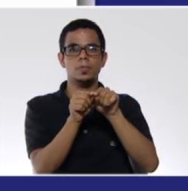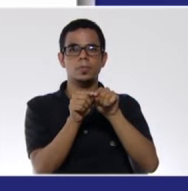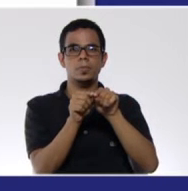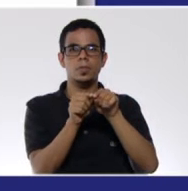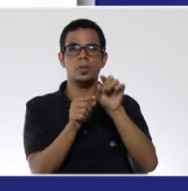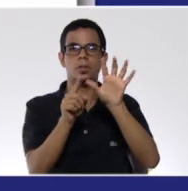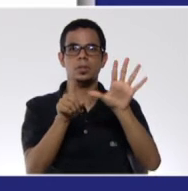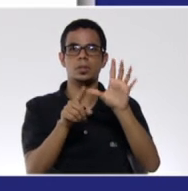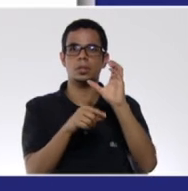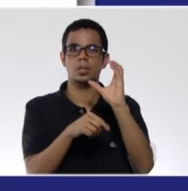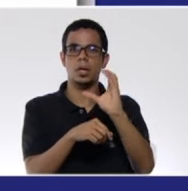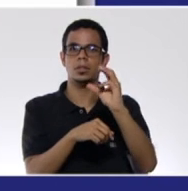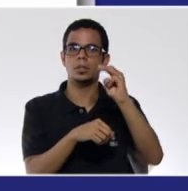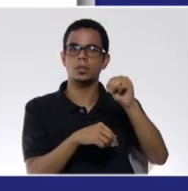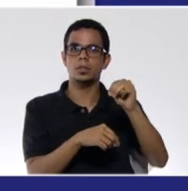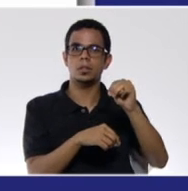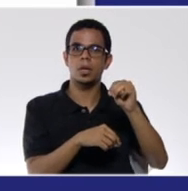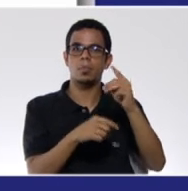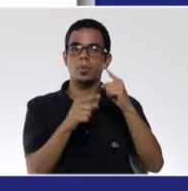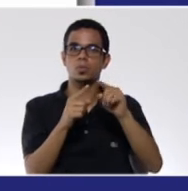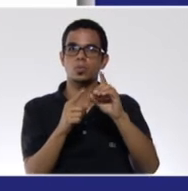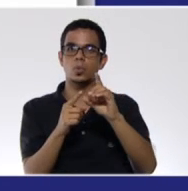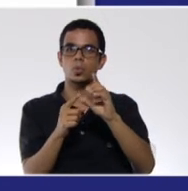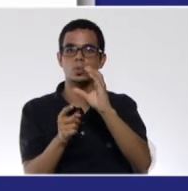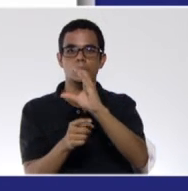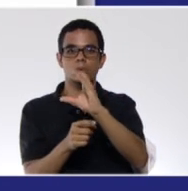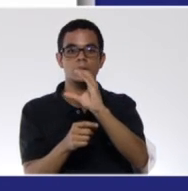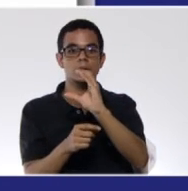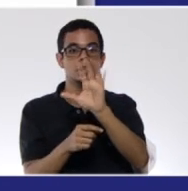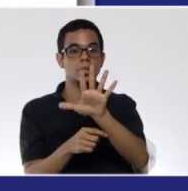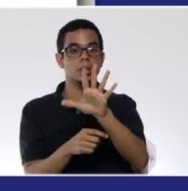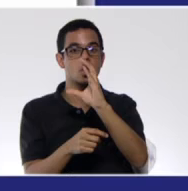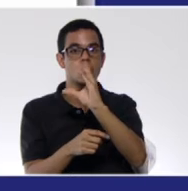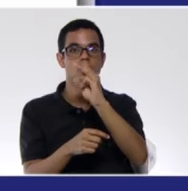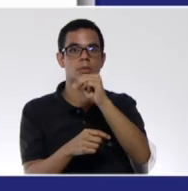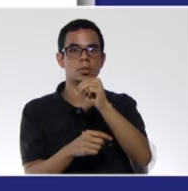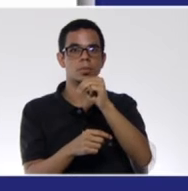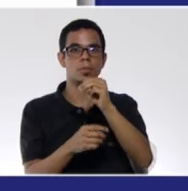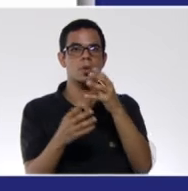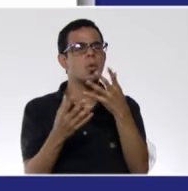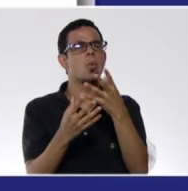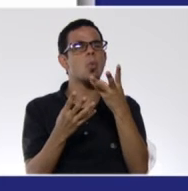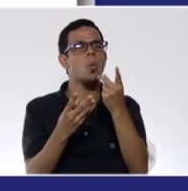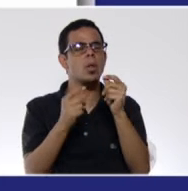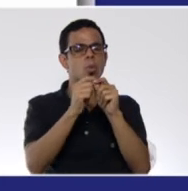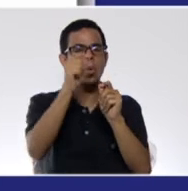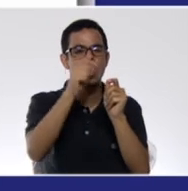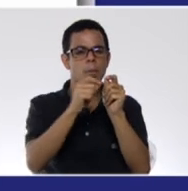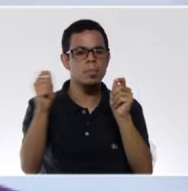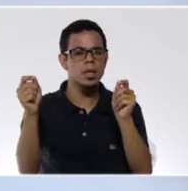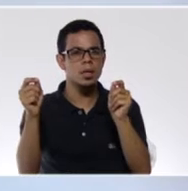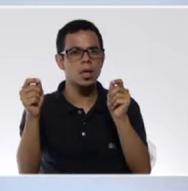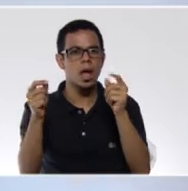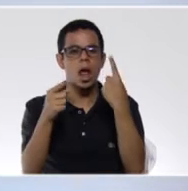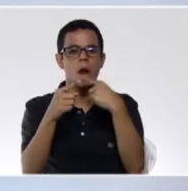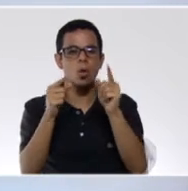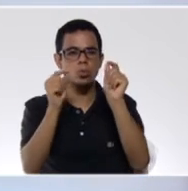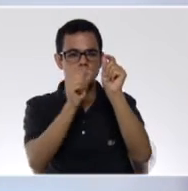5 centímetros. ¿Cuánto mide en centímetros el otro cateto? Y vamos a